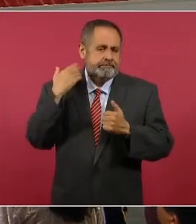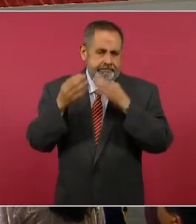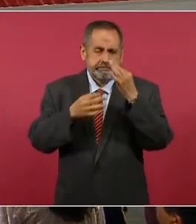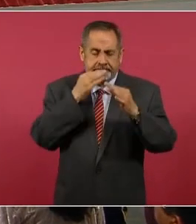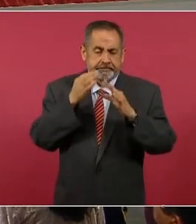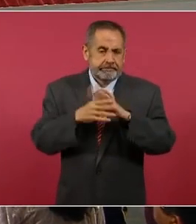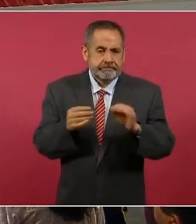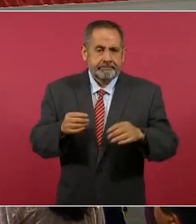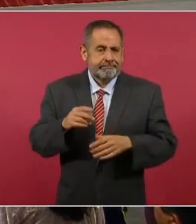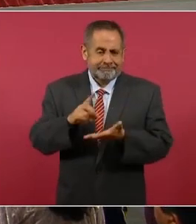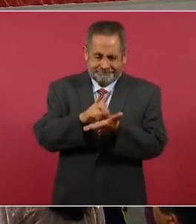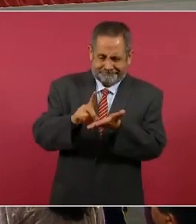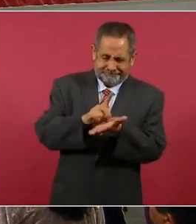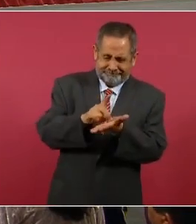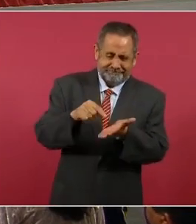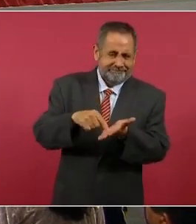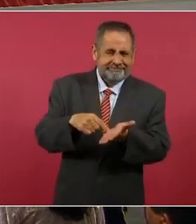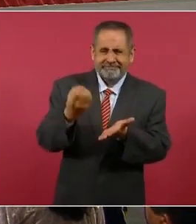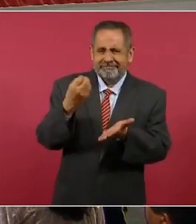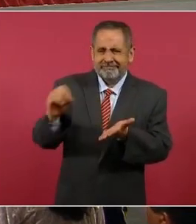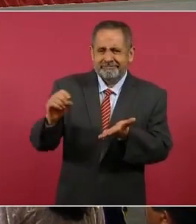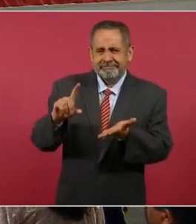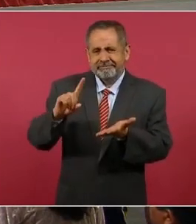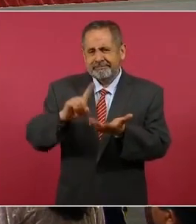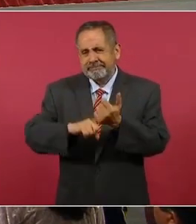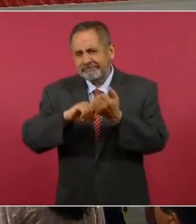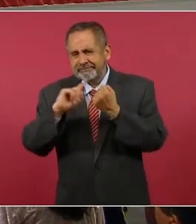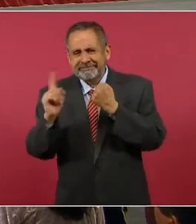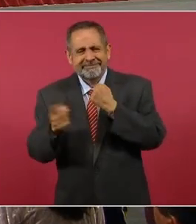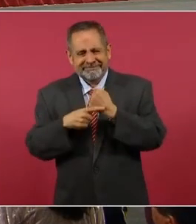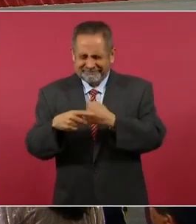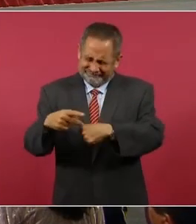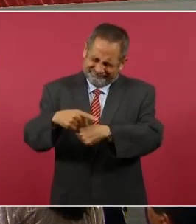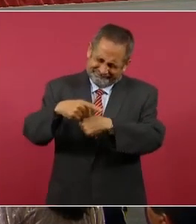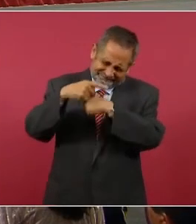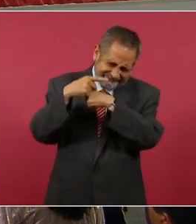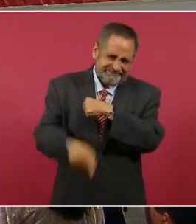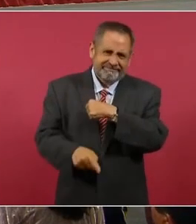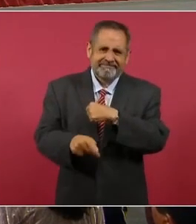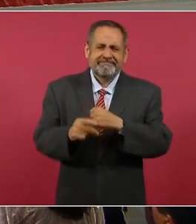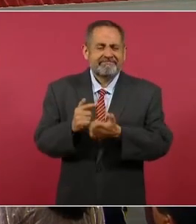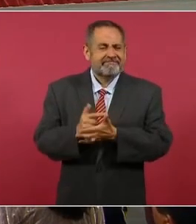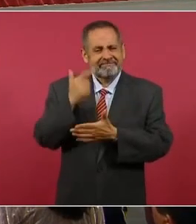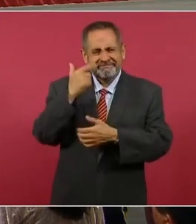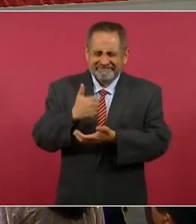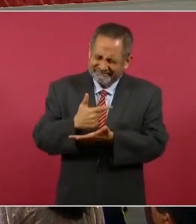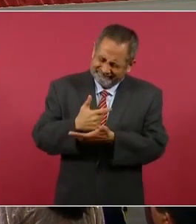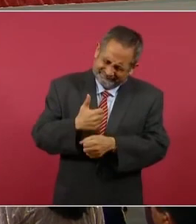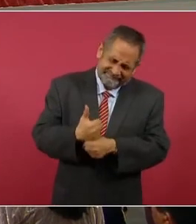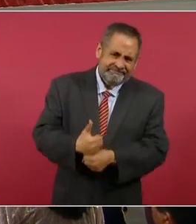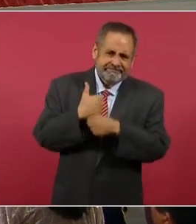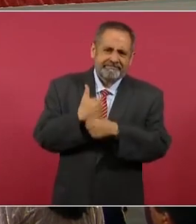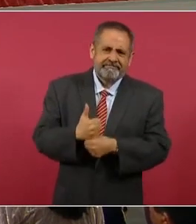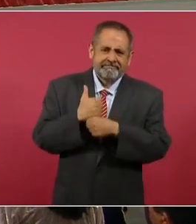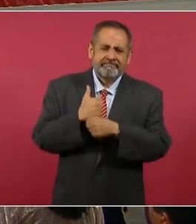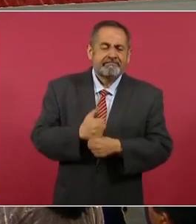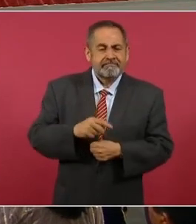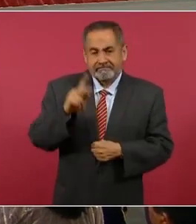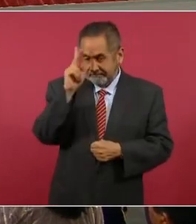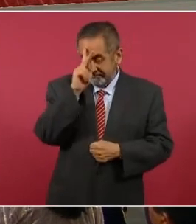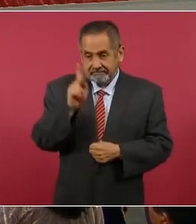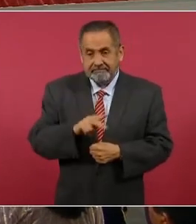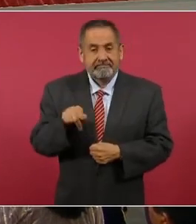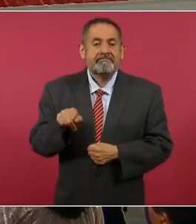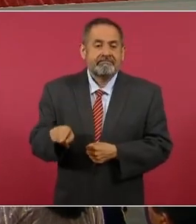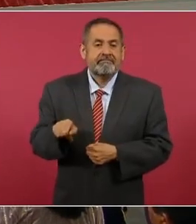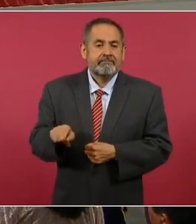Irremediablemente las drogas tienen un lado muy profundo y muy grande de sufrimiento. Y ese sufrimiento